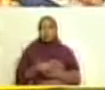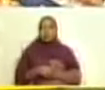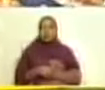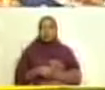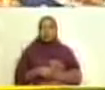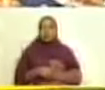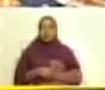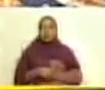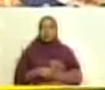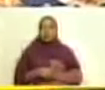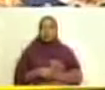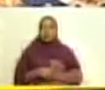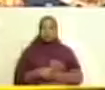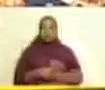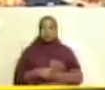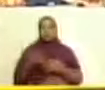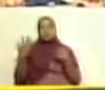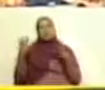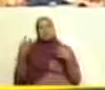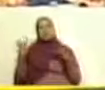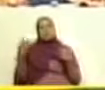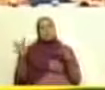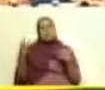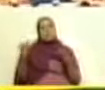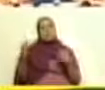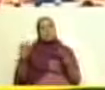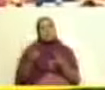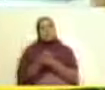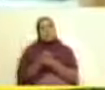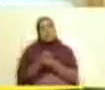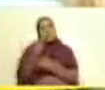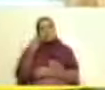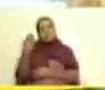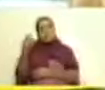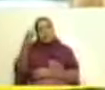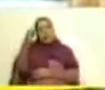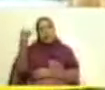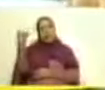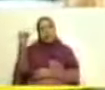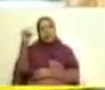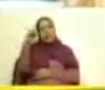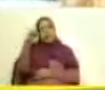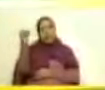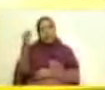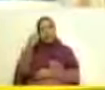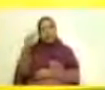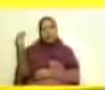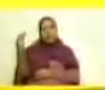Asteri Paibaín, vamos a darle un aplauso. Compatriota haitiano.